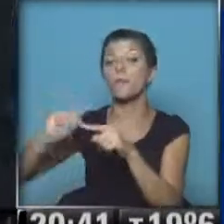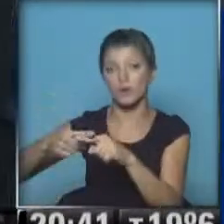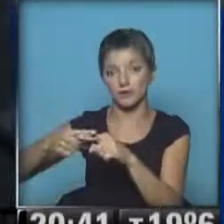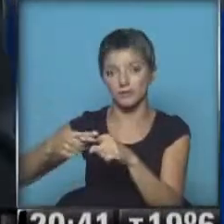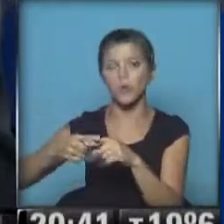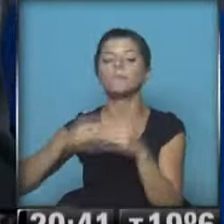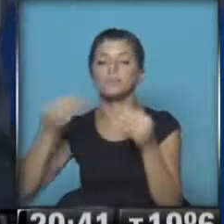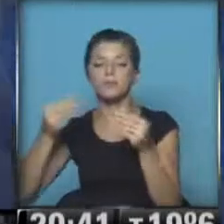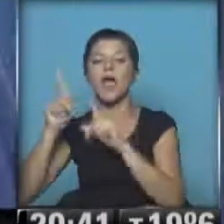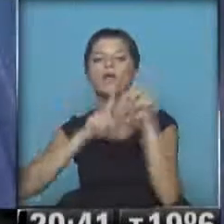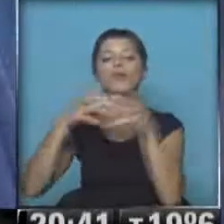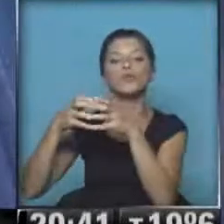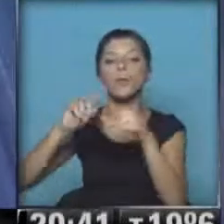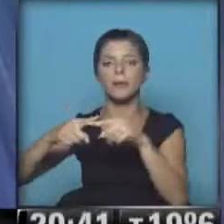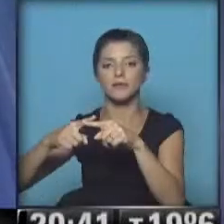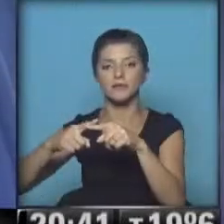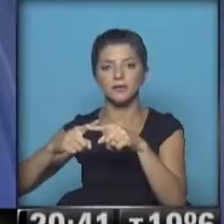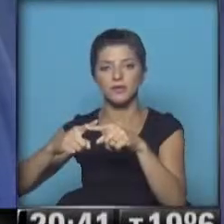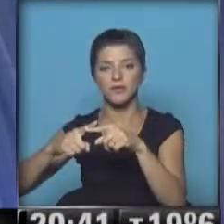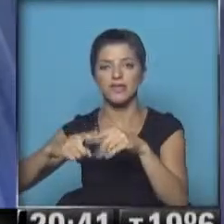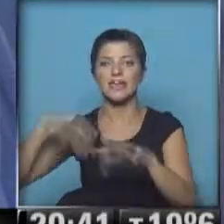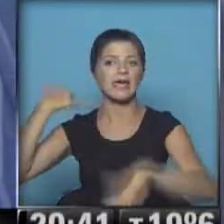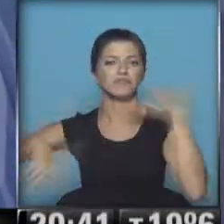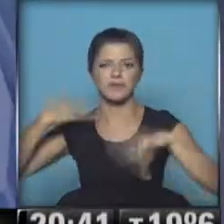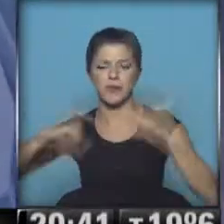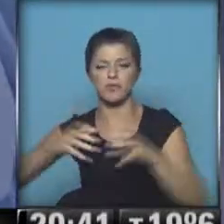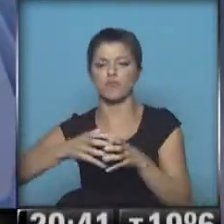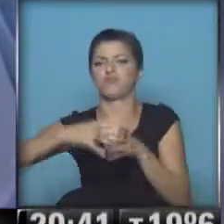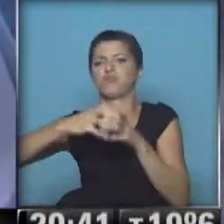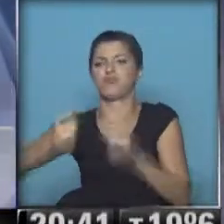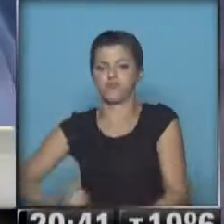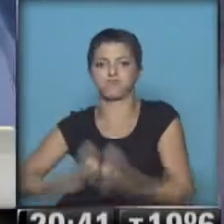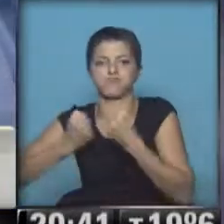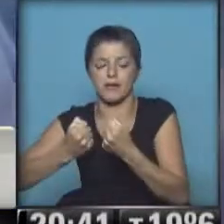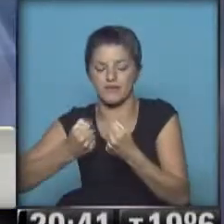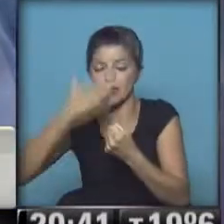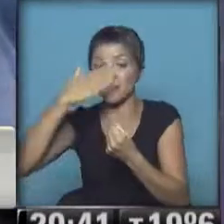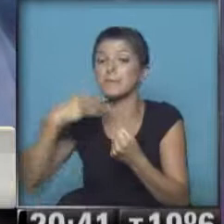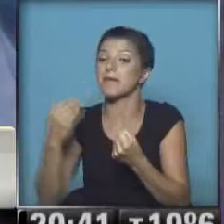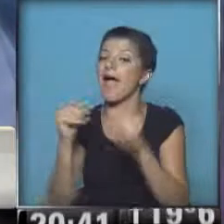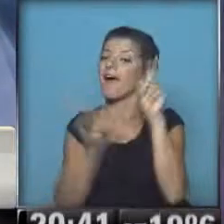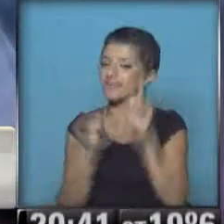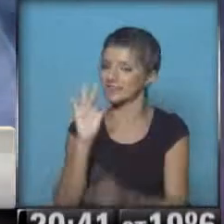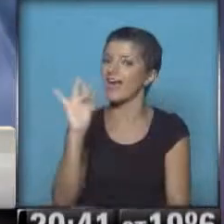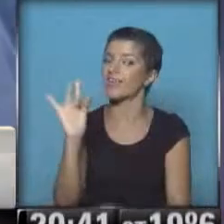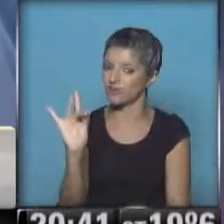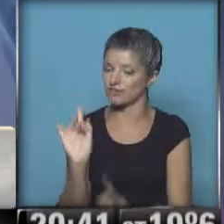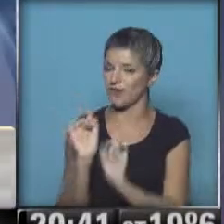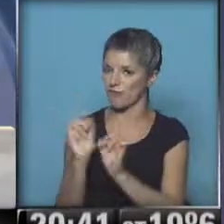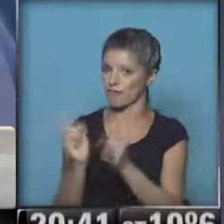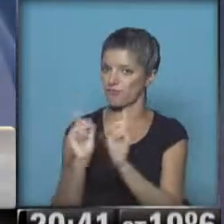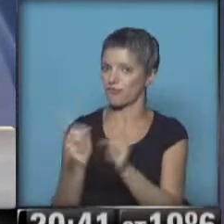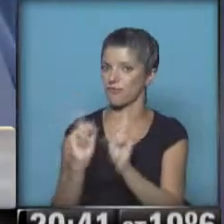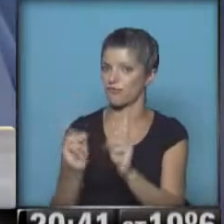¿Qué pasa con algunos partidos que suben rápidamente y que a veces no es tan fácil sostenerse